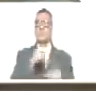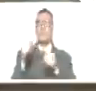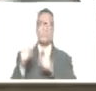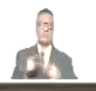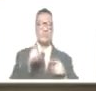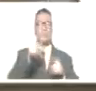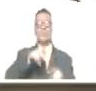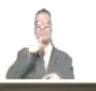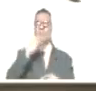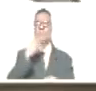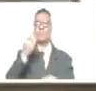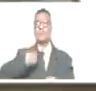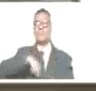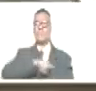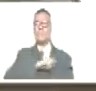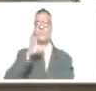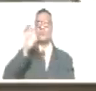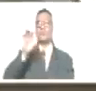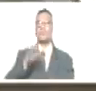de nuestra nación.